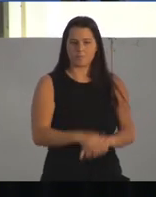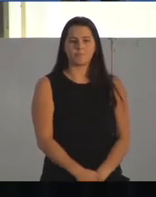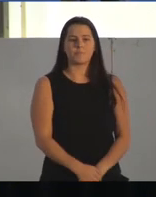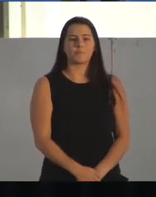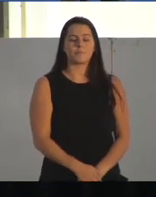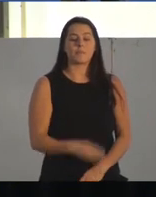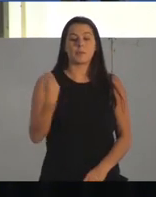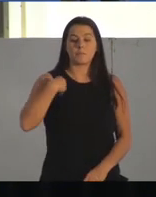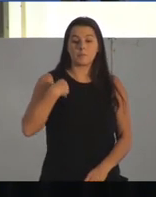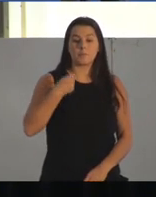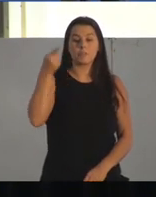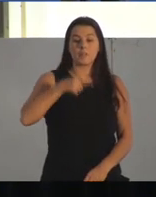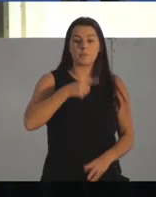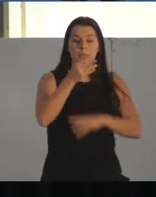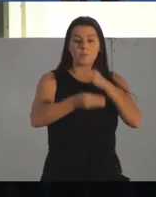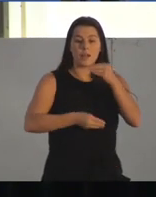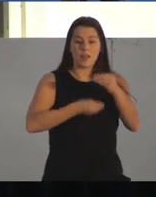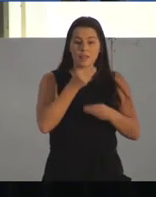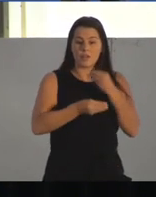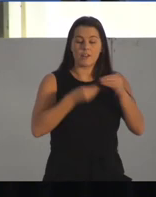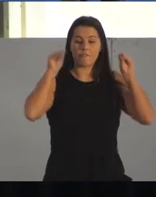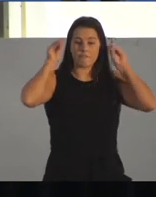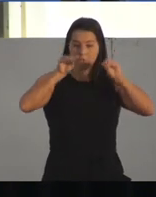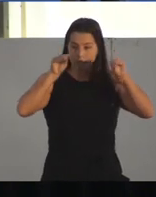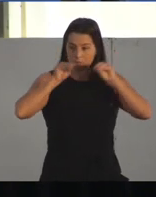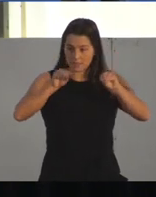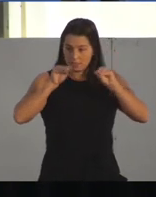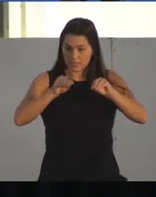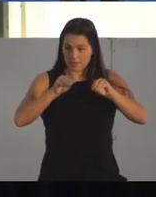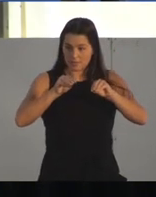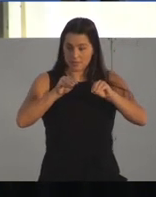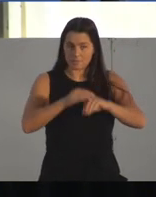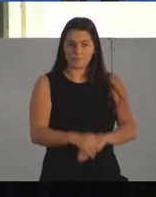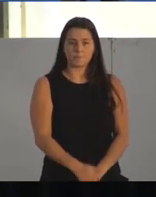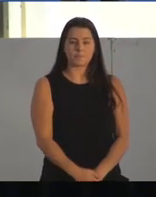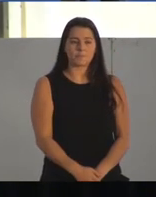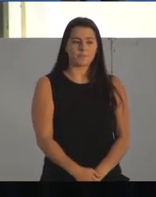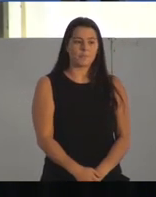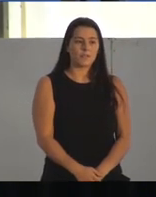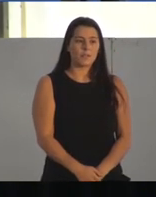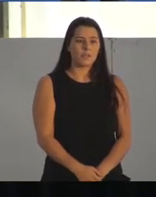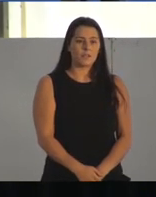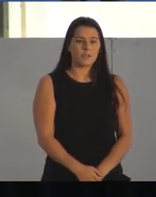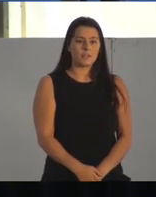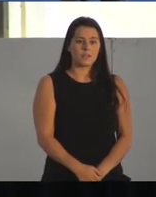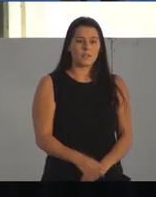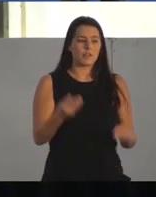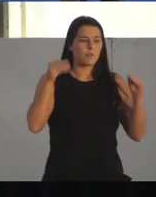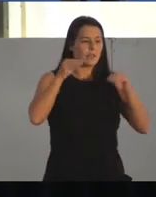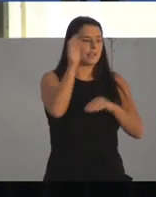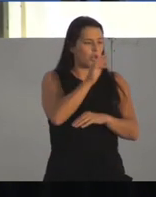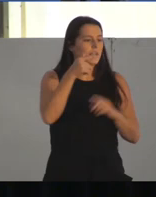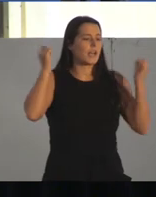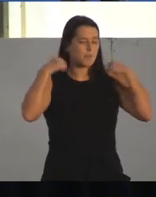Asimismo, hemos realizado también acciones formativas encaminadas a ofrecer formación teórico-práctica en elaboración de